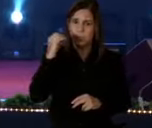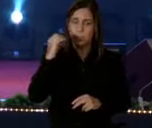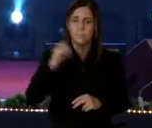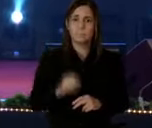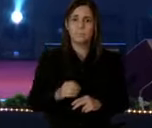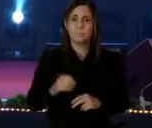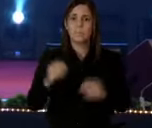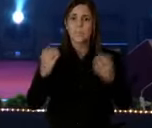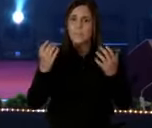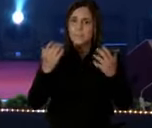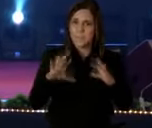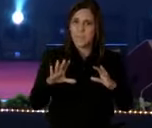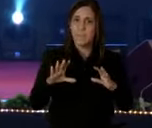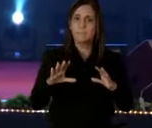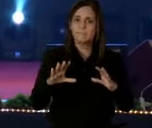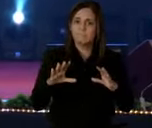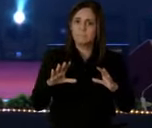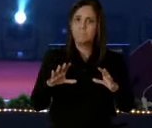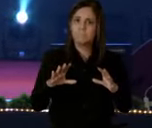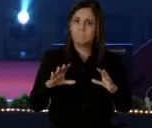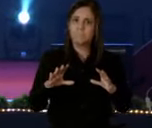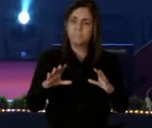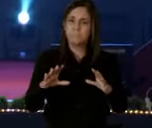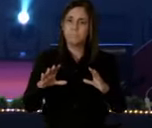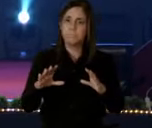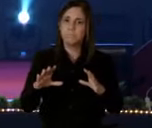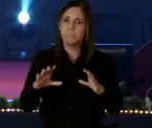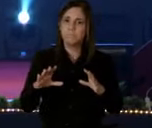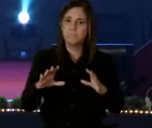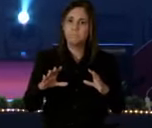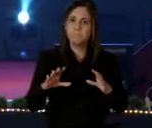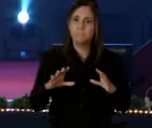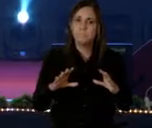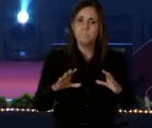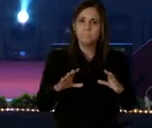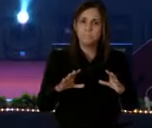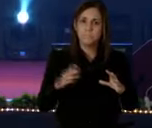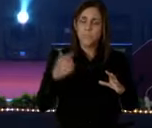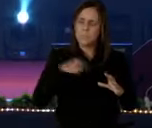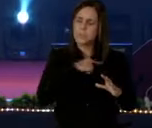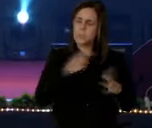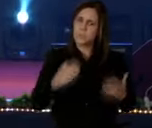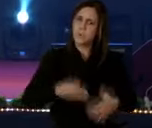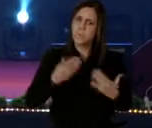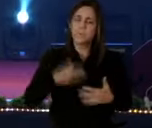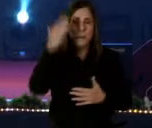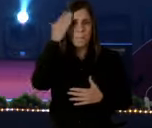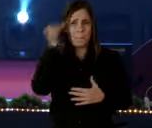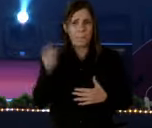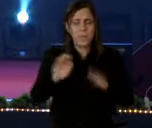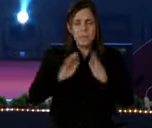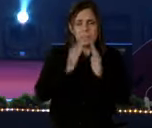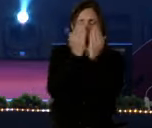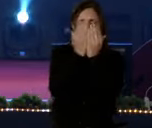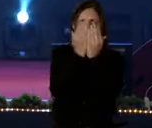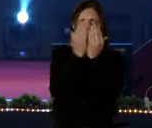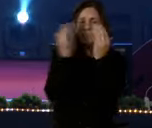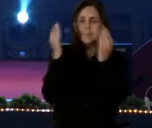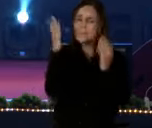poder entrar y una serie de estas cosas, por lo menos. Y así que estamos contentos porque se está abriendo una puerta muy linda